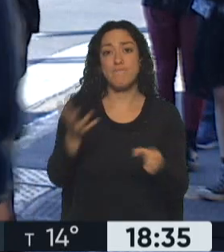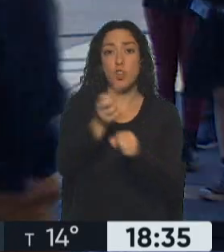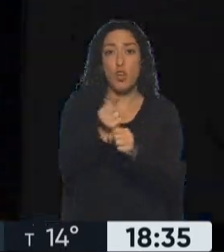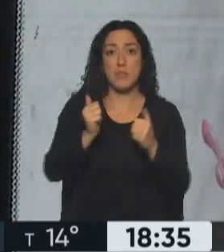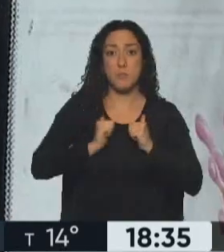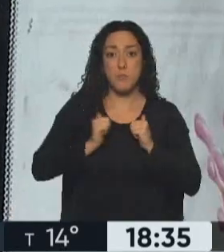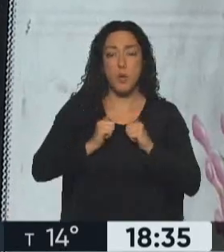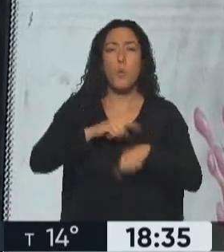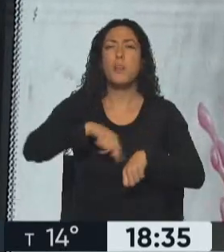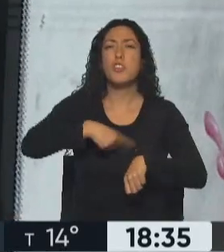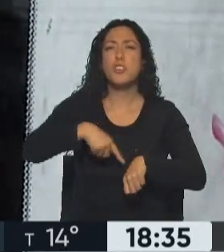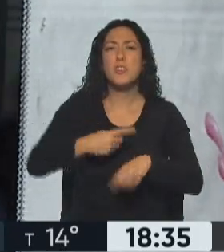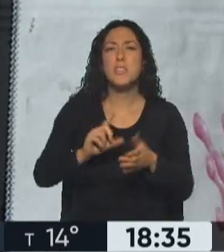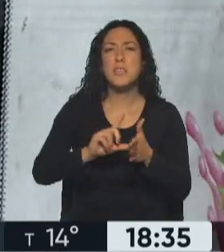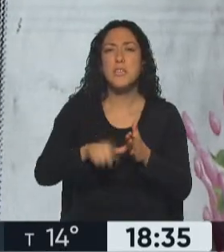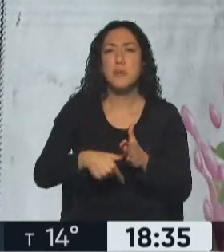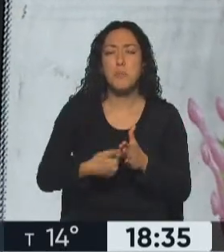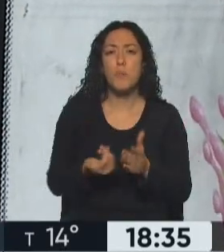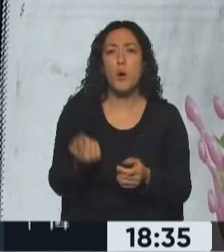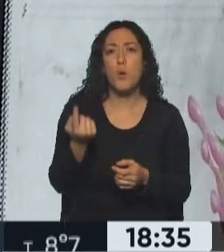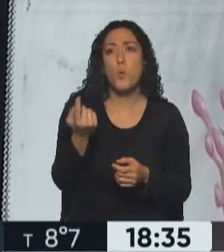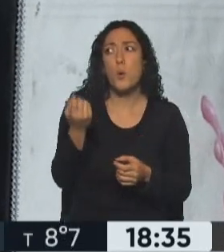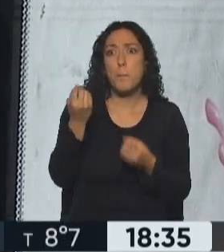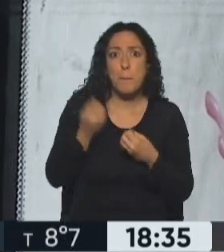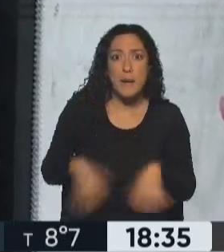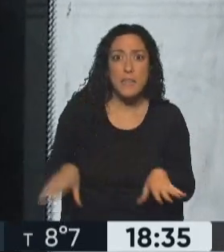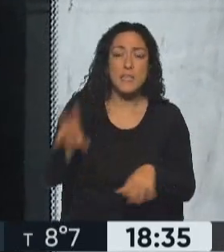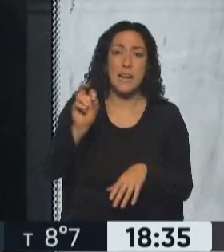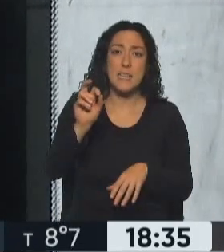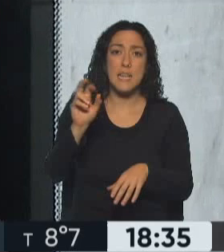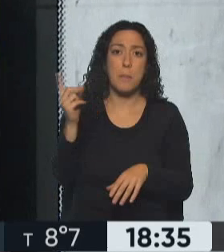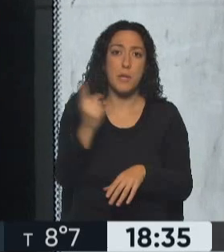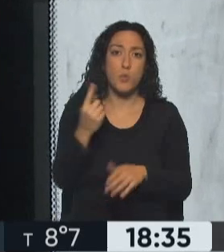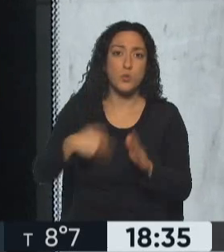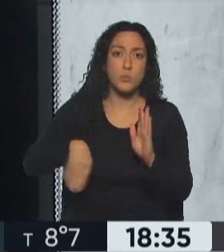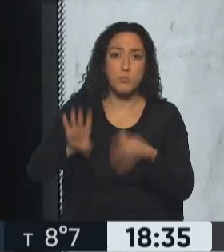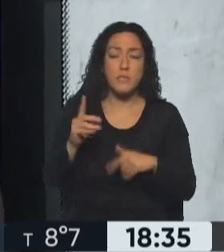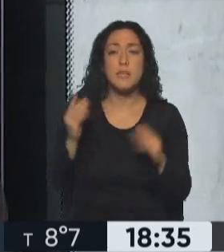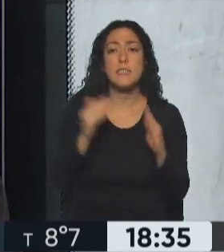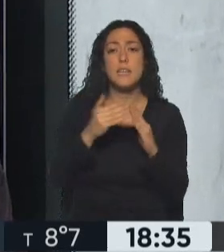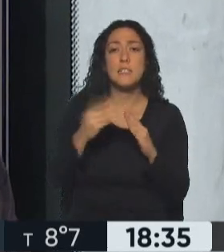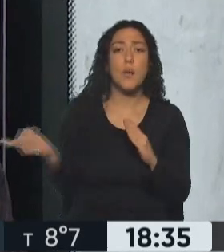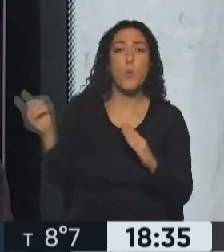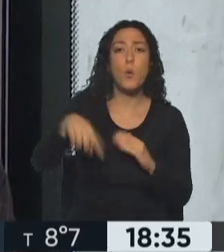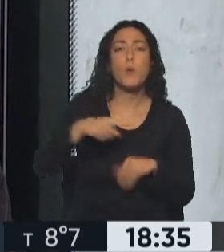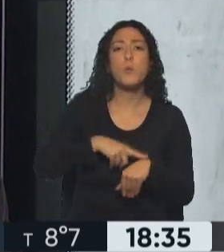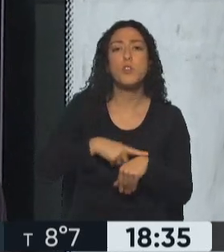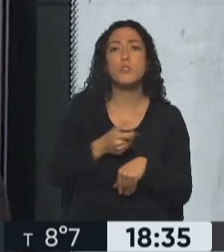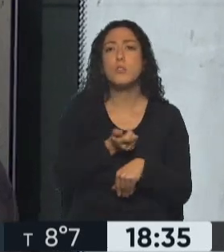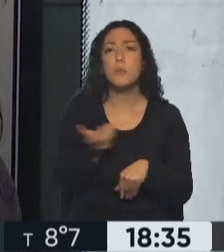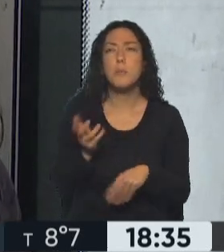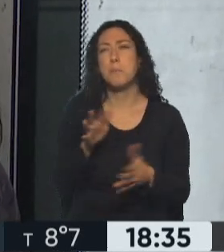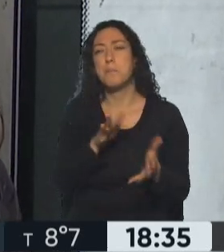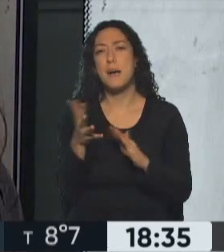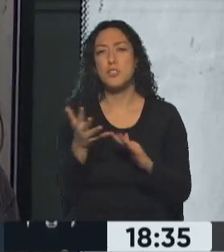llevas esperándolo? Y perdí uno, así que seguí hace más de media hora. ¿Y para volver a casa cuánto tiempo tenés ahora en colectivo? Y cerca